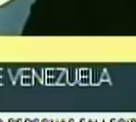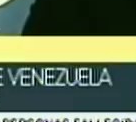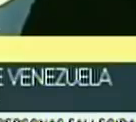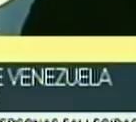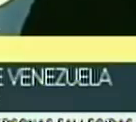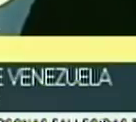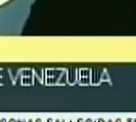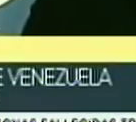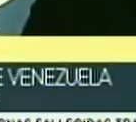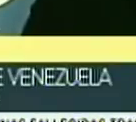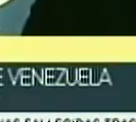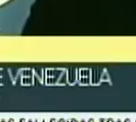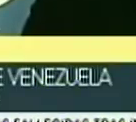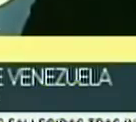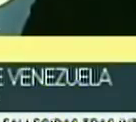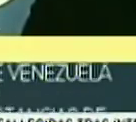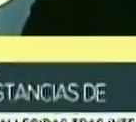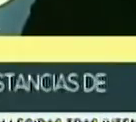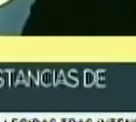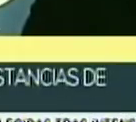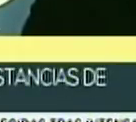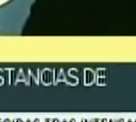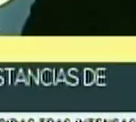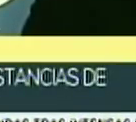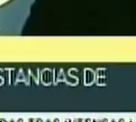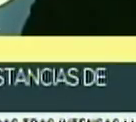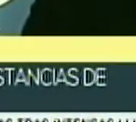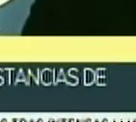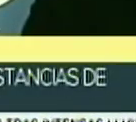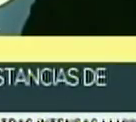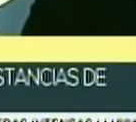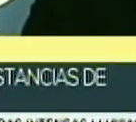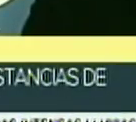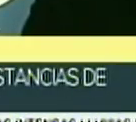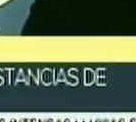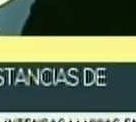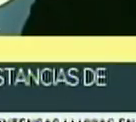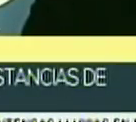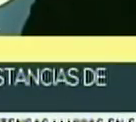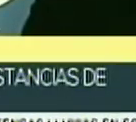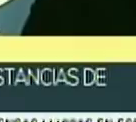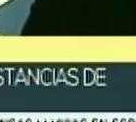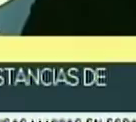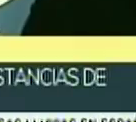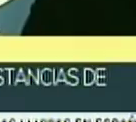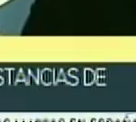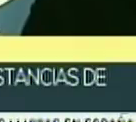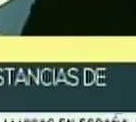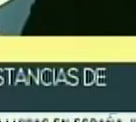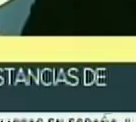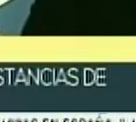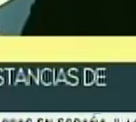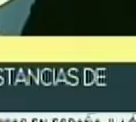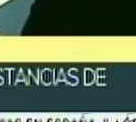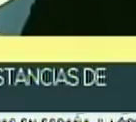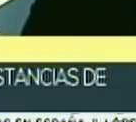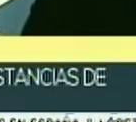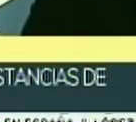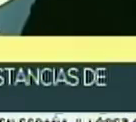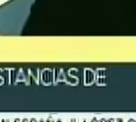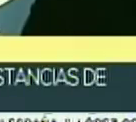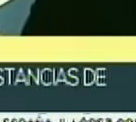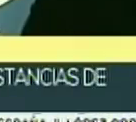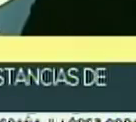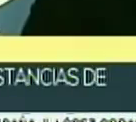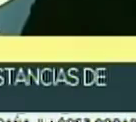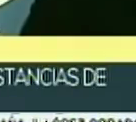ayer, había logrado Naciones Unidas, la agencia, la Oficina de Coordinación Humanitaria, apenas después de más de un mes